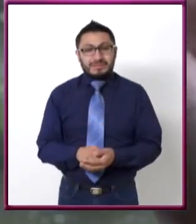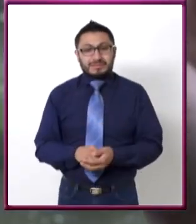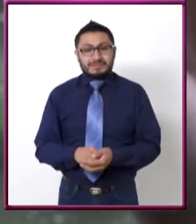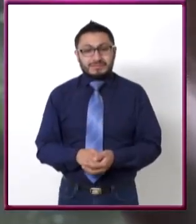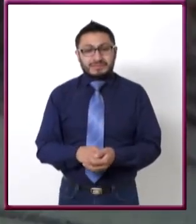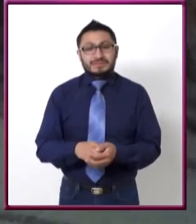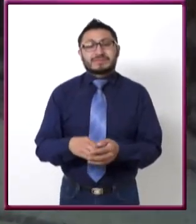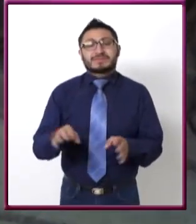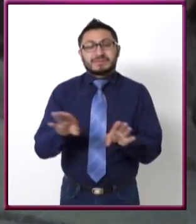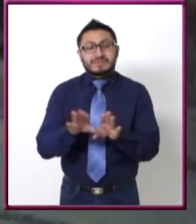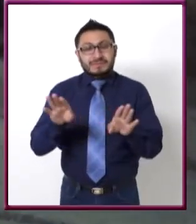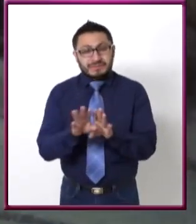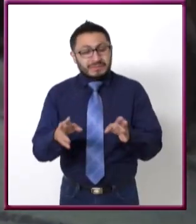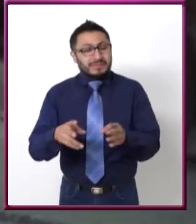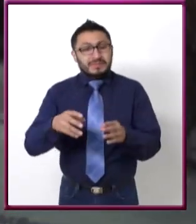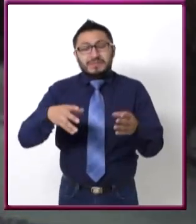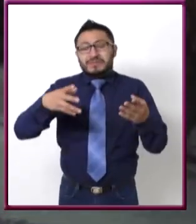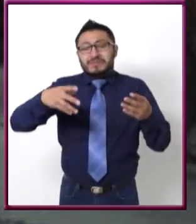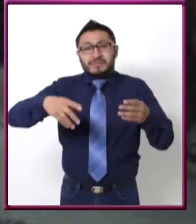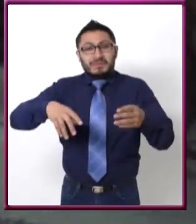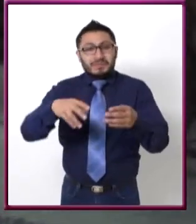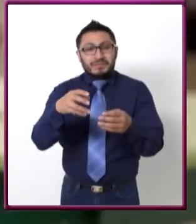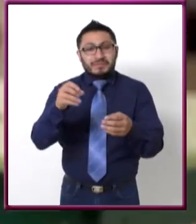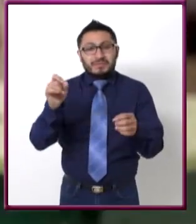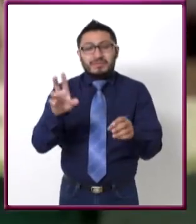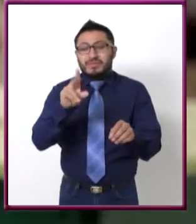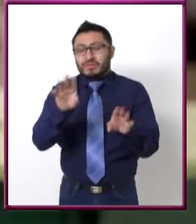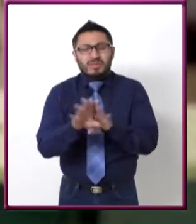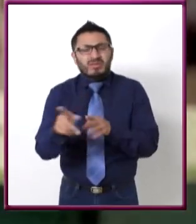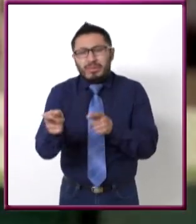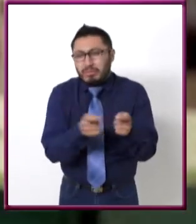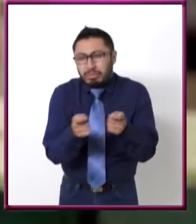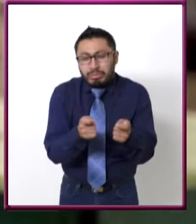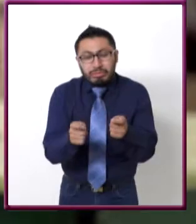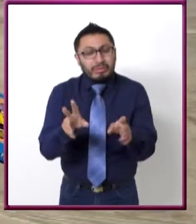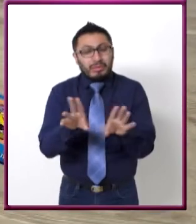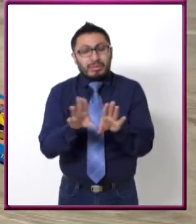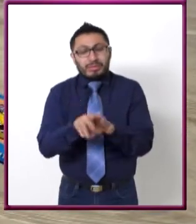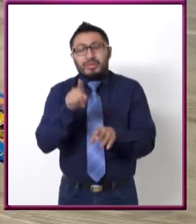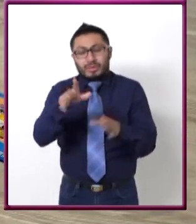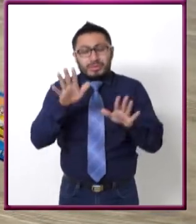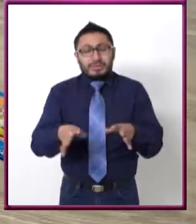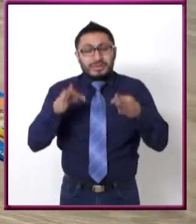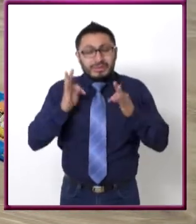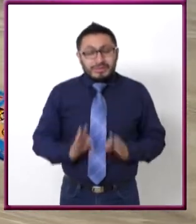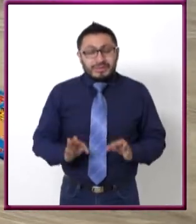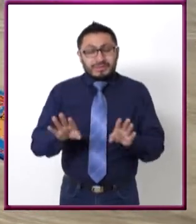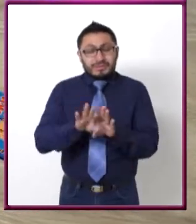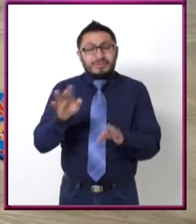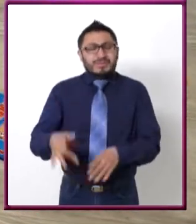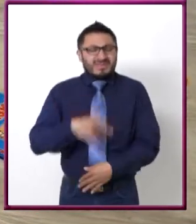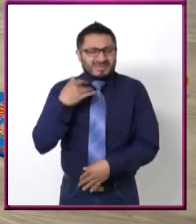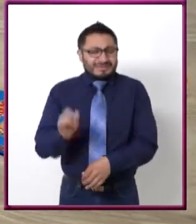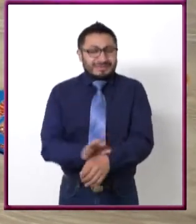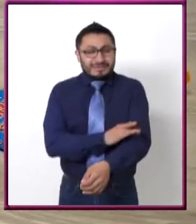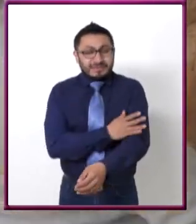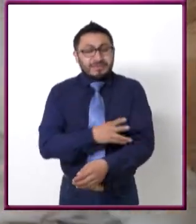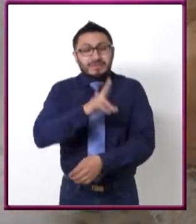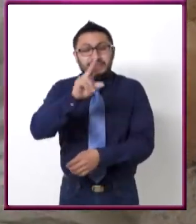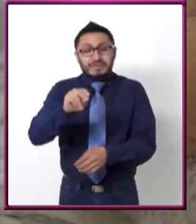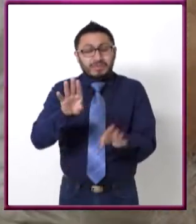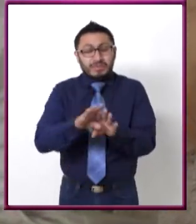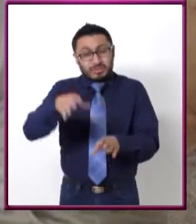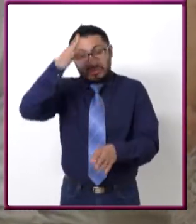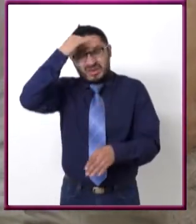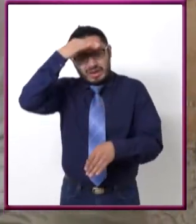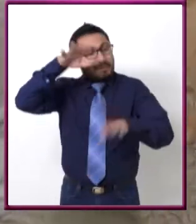sin evitarlas, negarlas o reprimirlas y sin que nos desborden o dominen. Aunque nacemos con la capacidad de sentir emociones, no